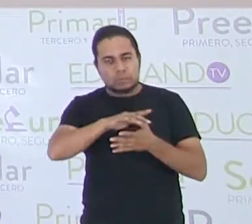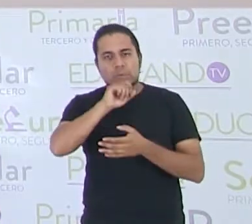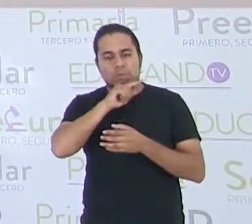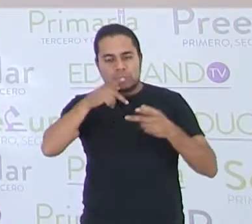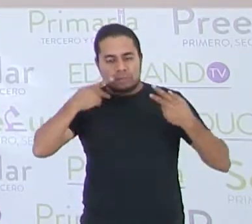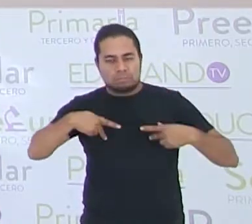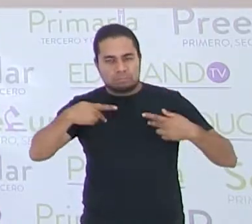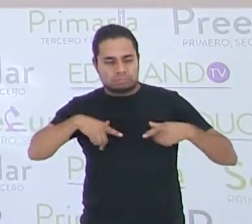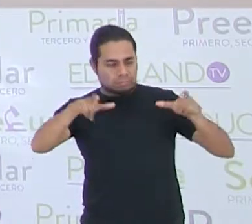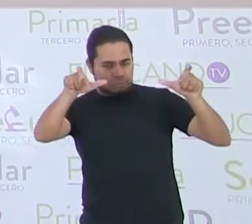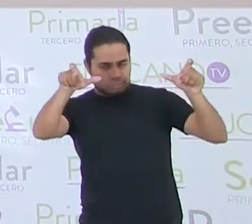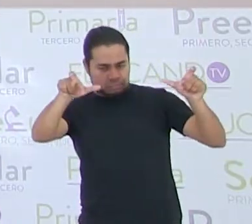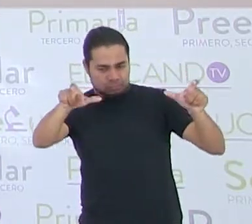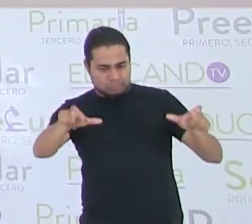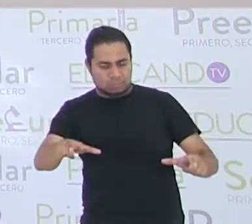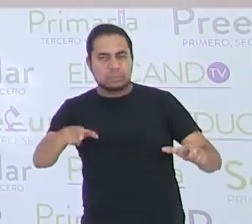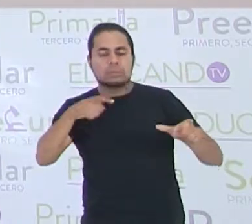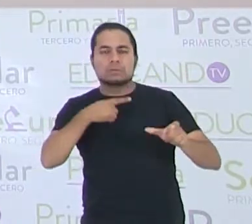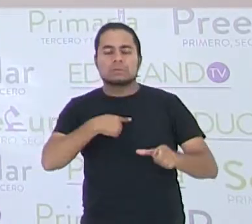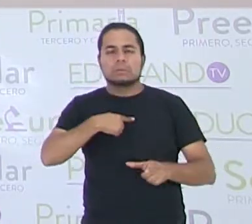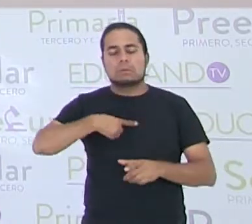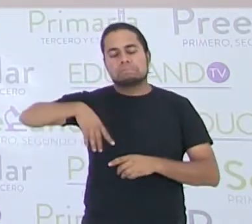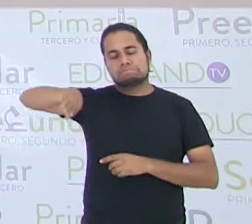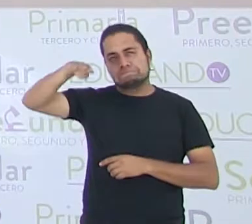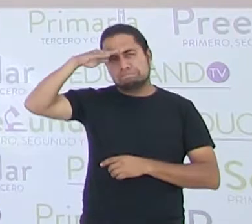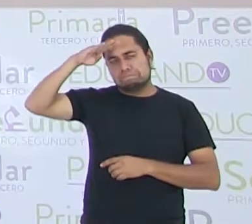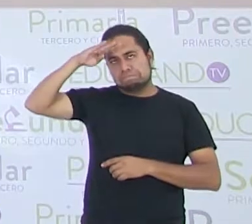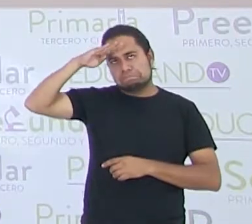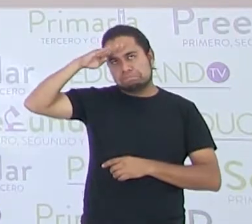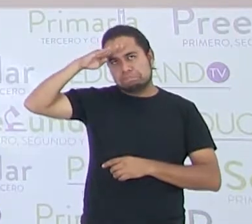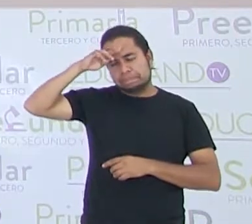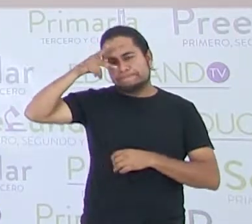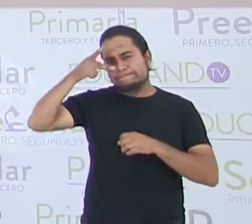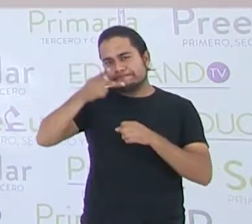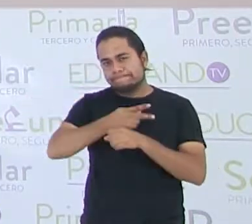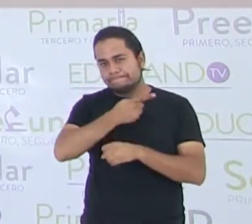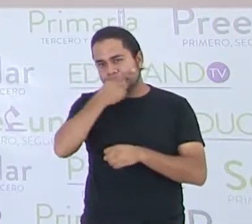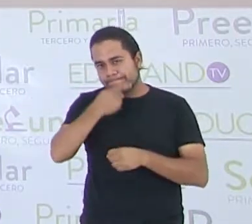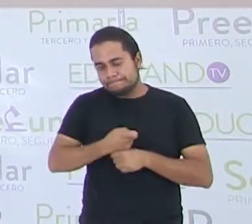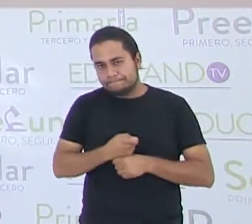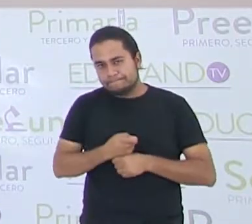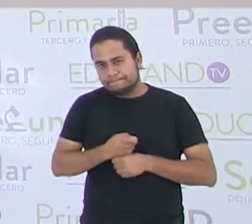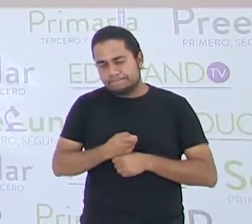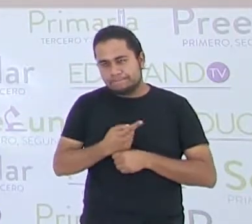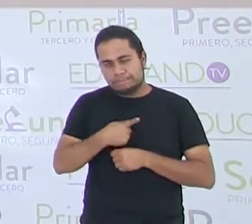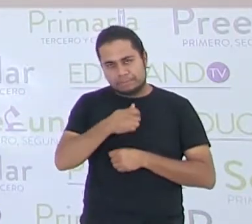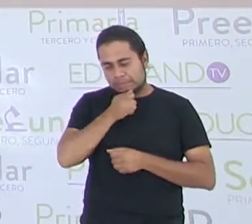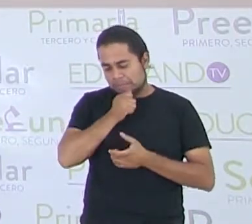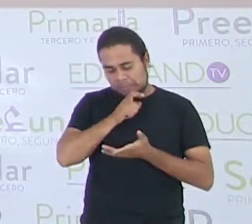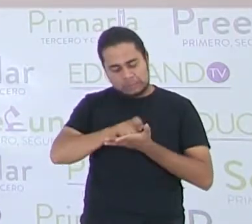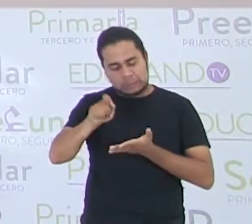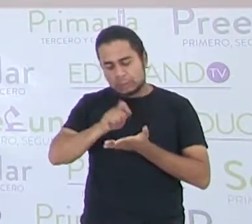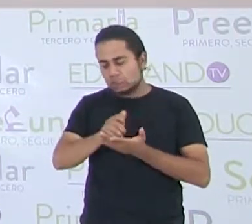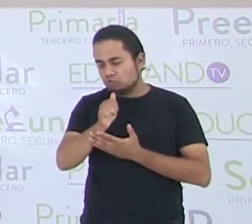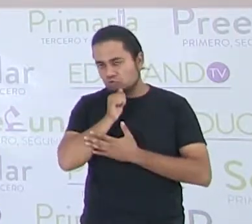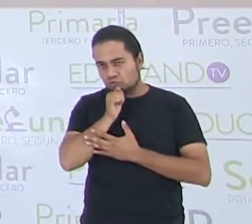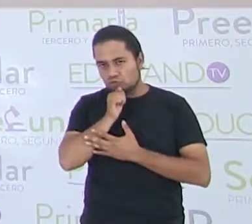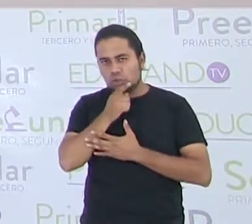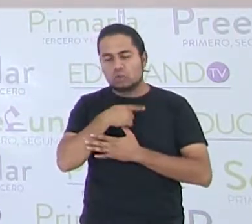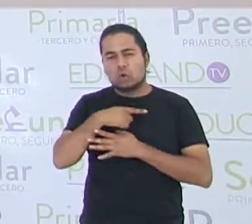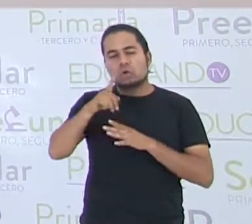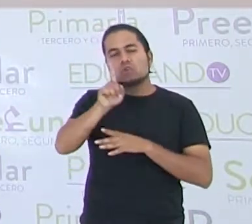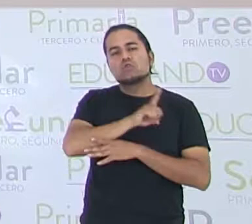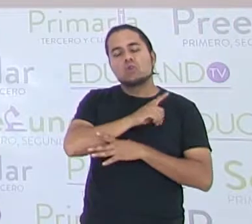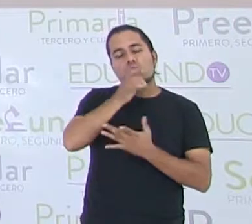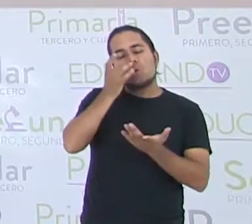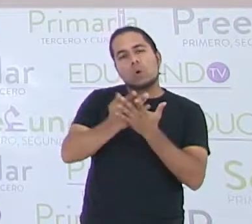personajes, tengo que plantearme primero qué creen que pasó. Todavía no estoy escribiendo la historia, estoy escribiendo